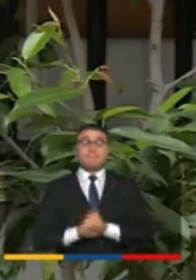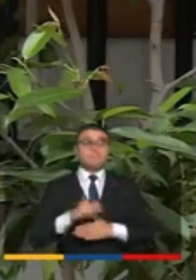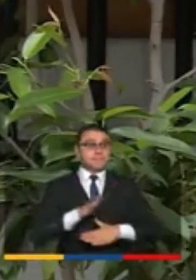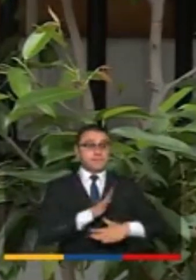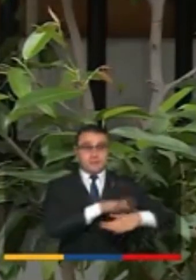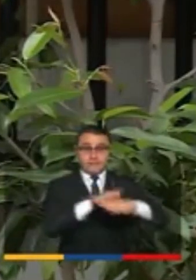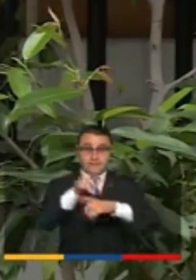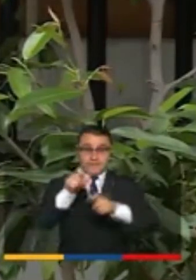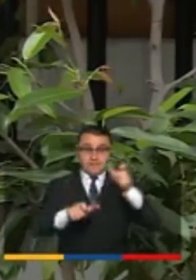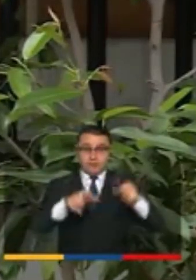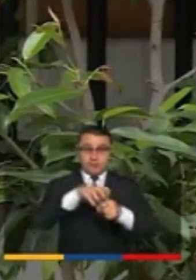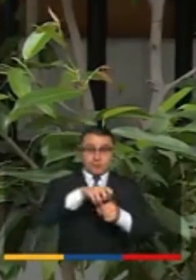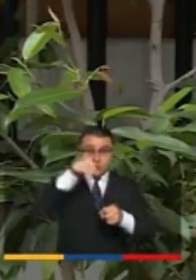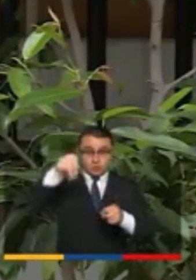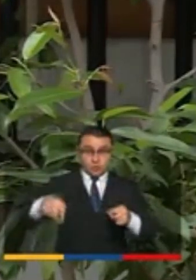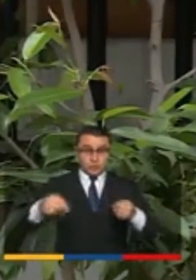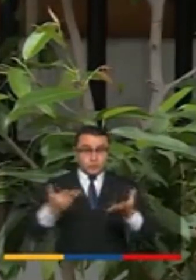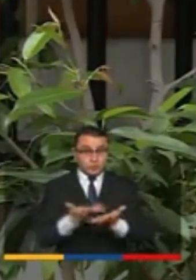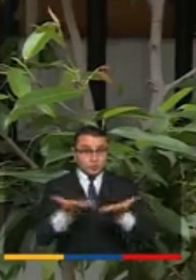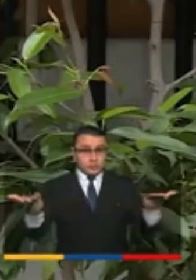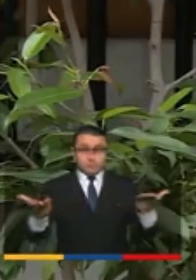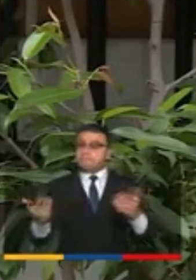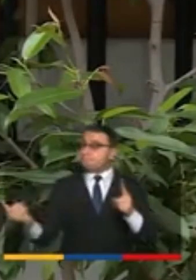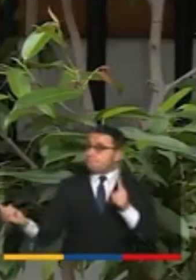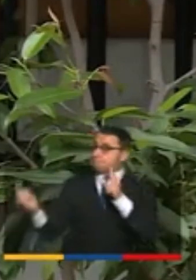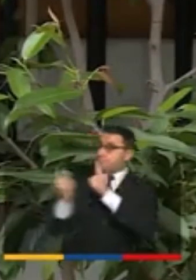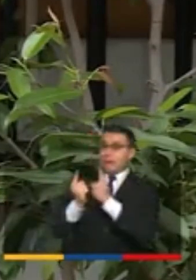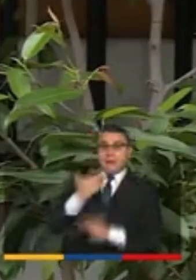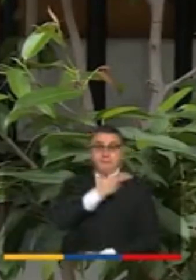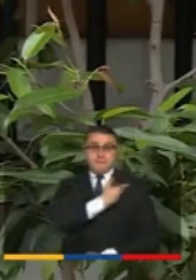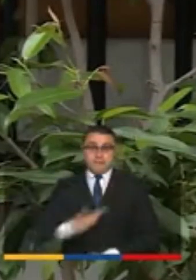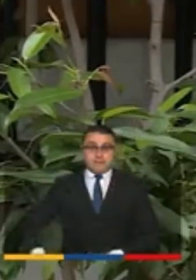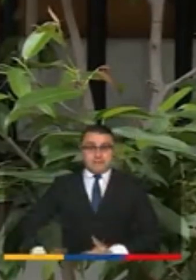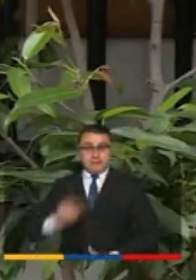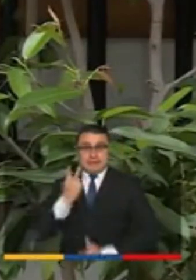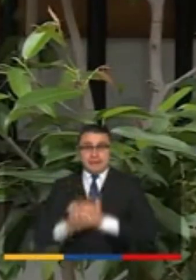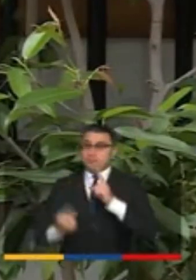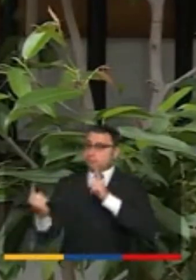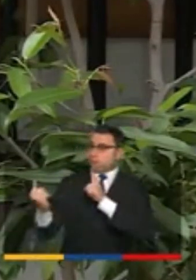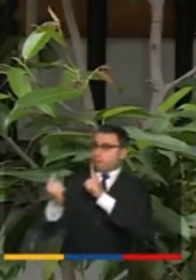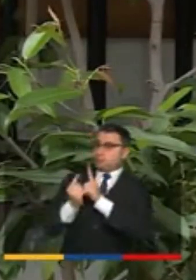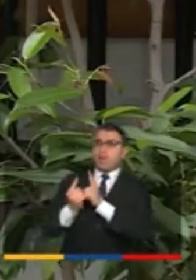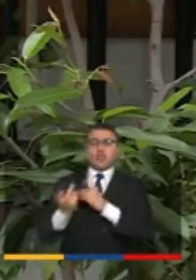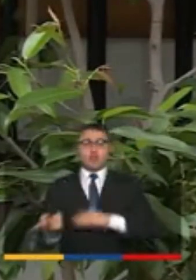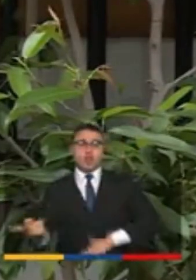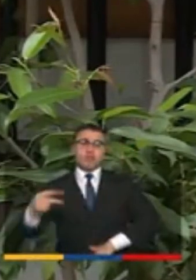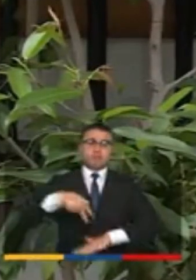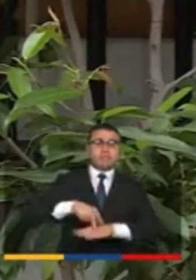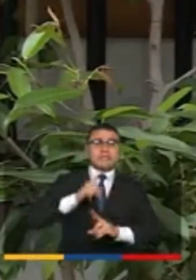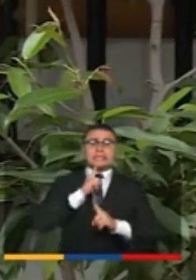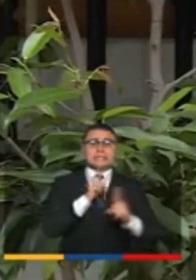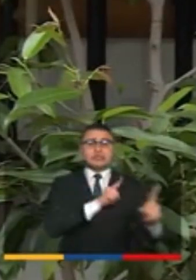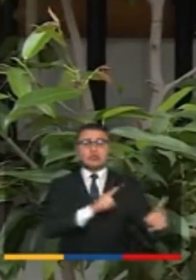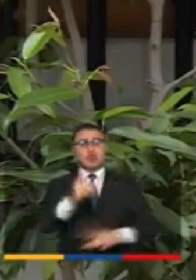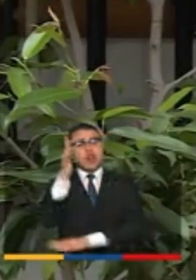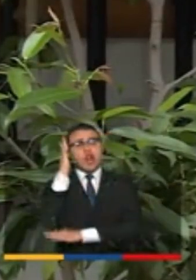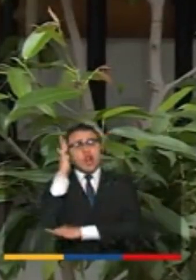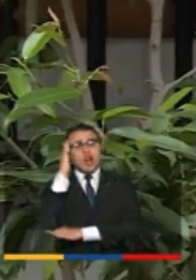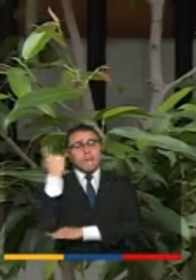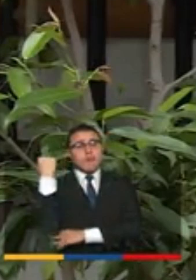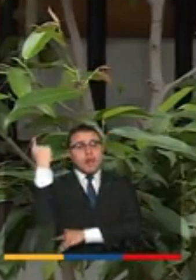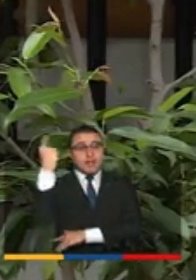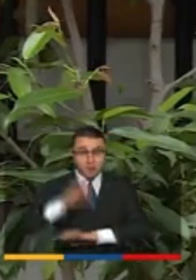patria, que estas conversaciones entre jefes de Estado no son meras declaraciones protocolares. Acá estamos tomando